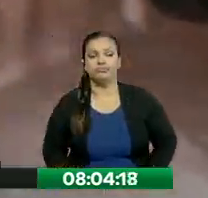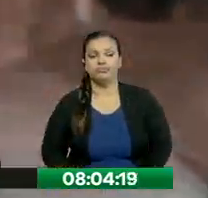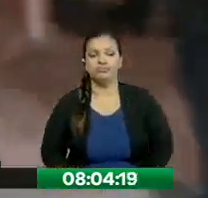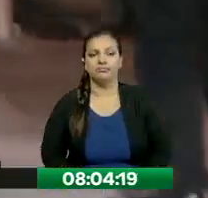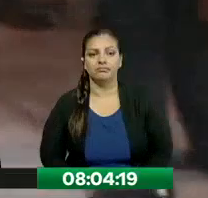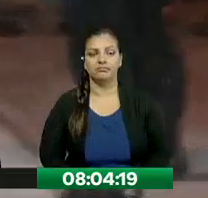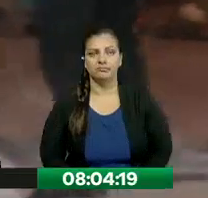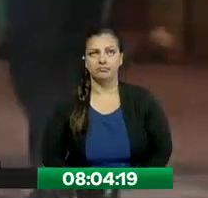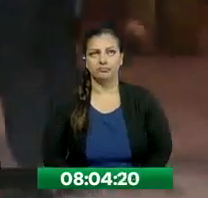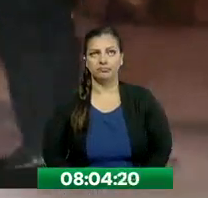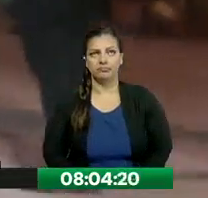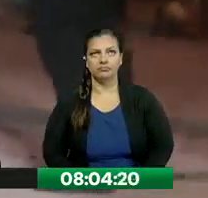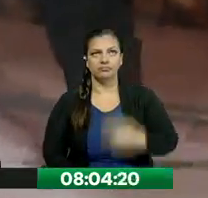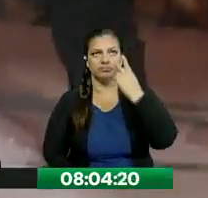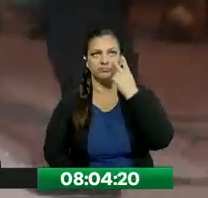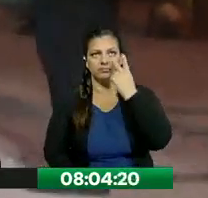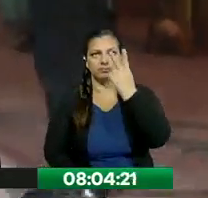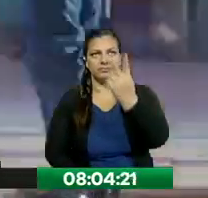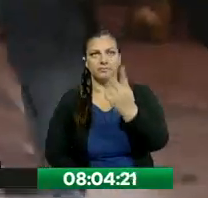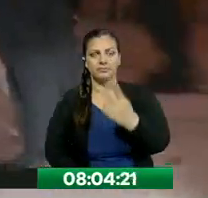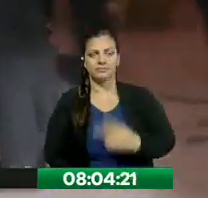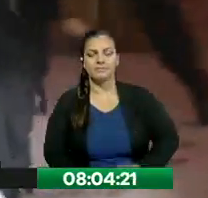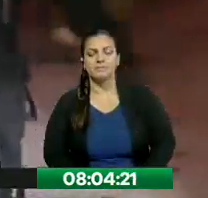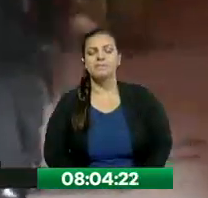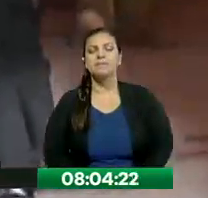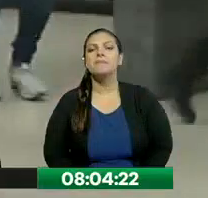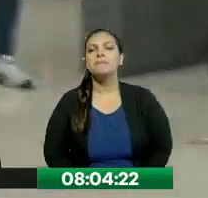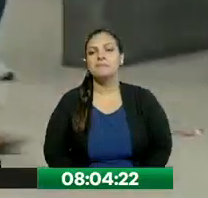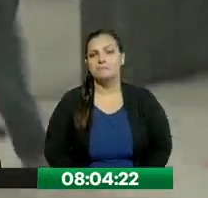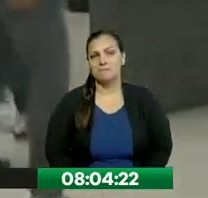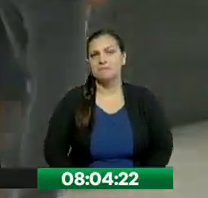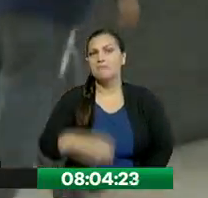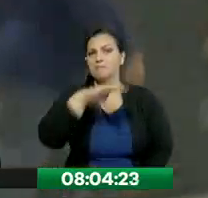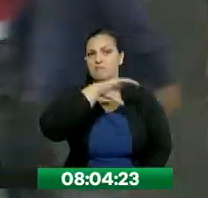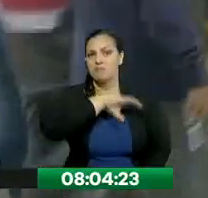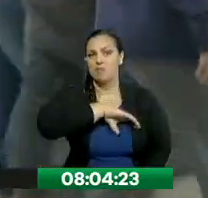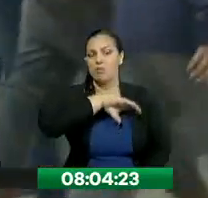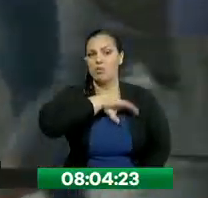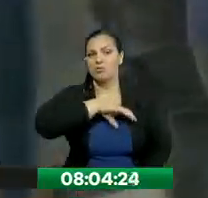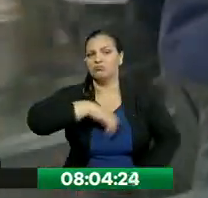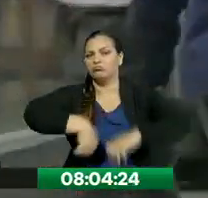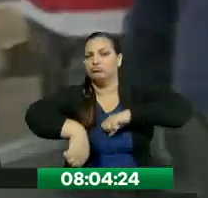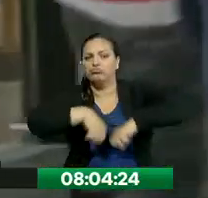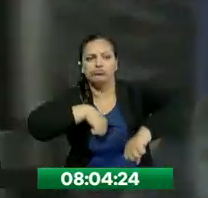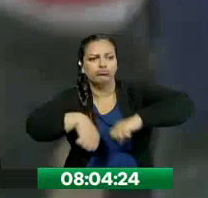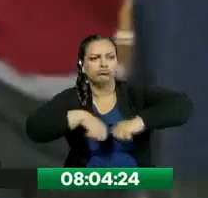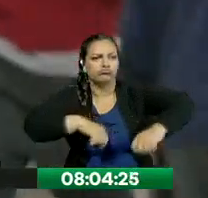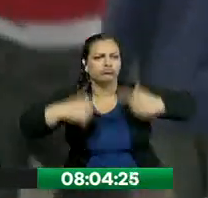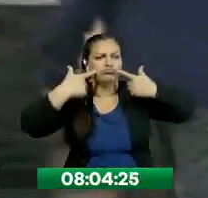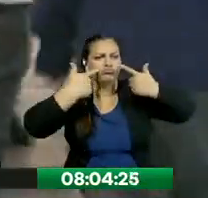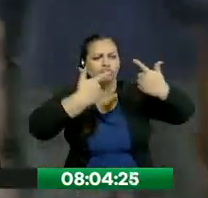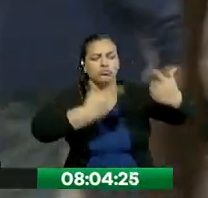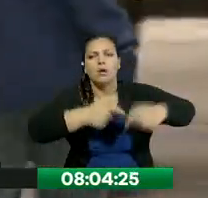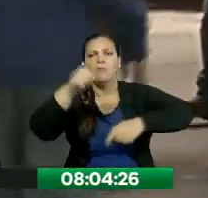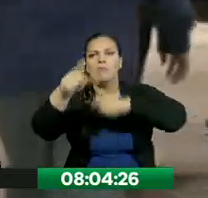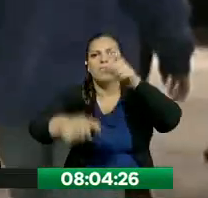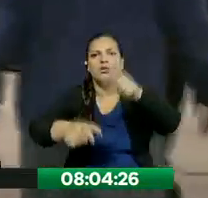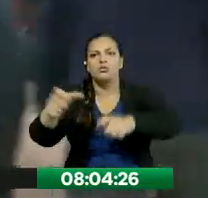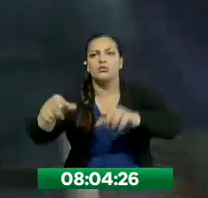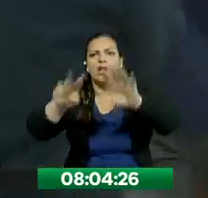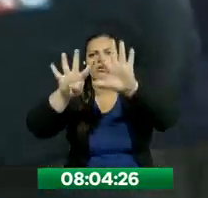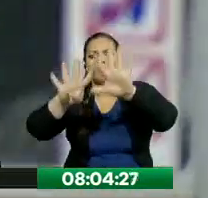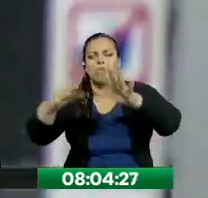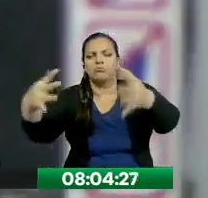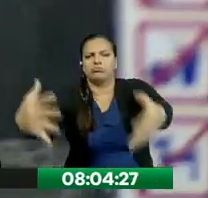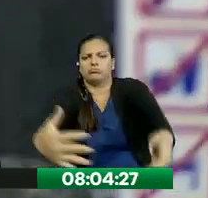Se trata de la operación policial Odisea del Sur, donde fueron rescatadas 9 personas que eran sometidas